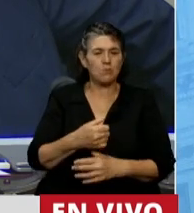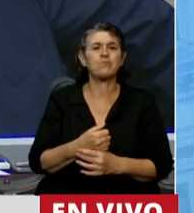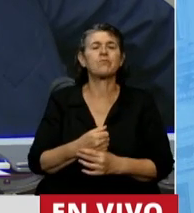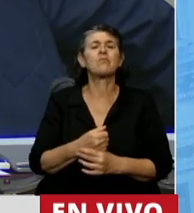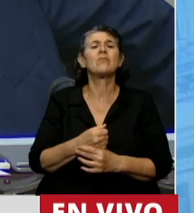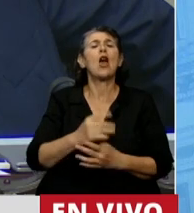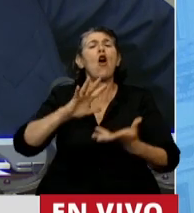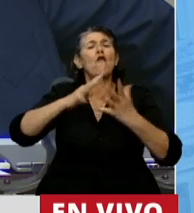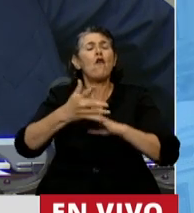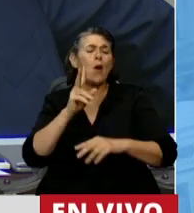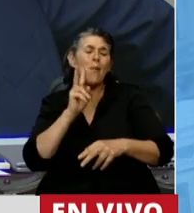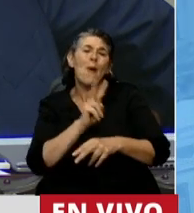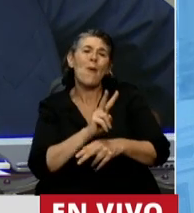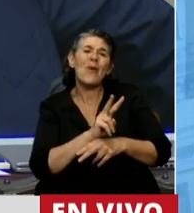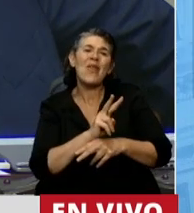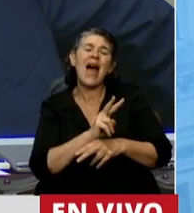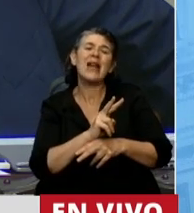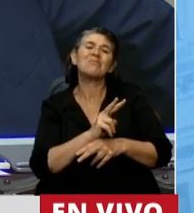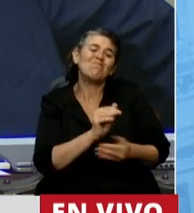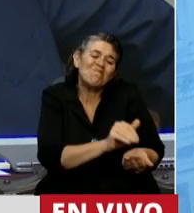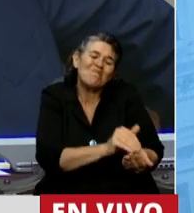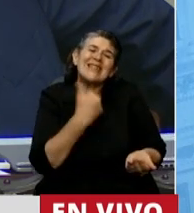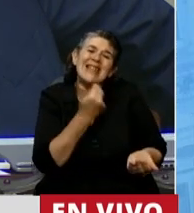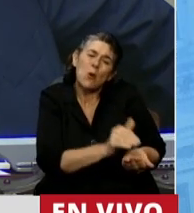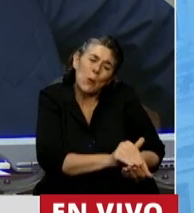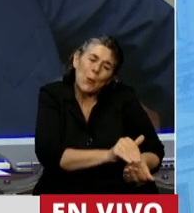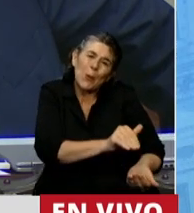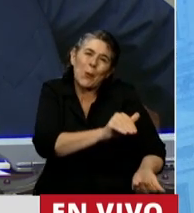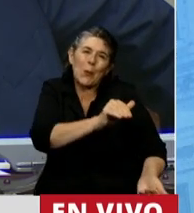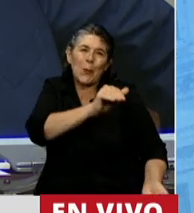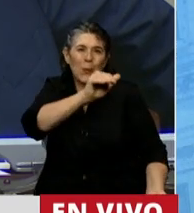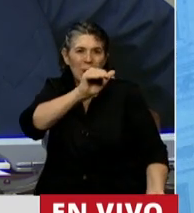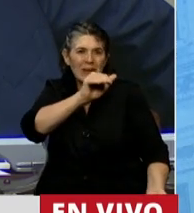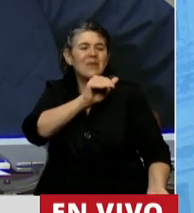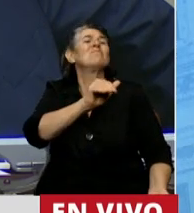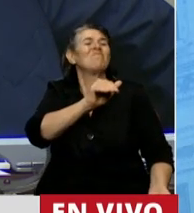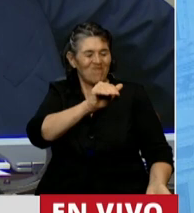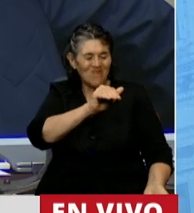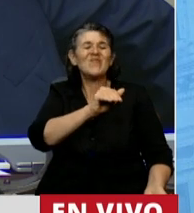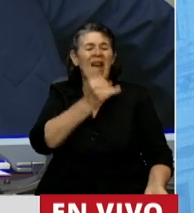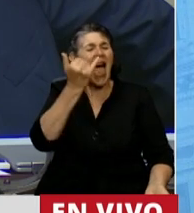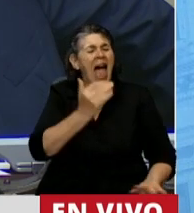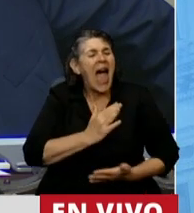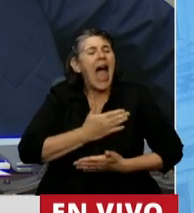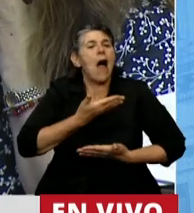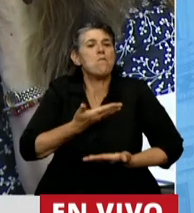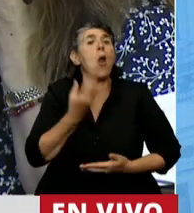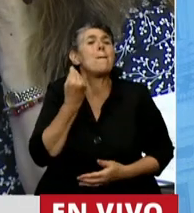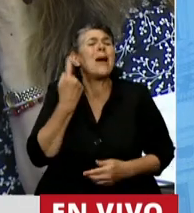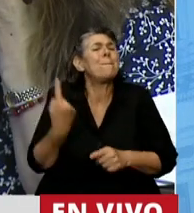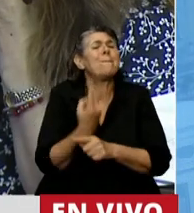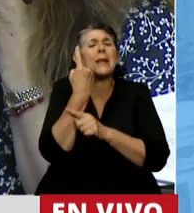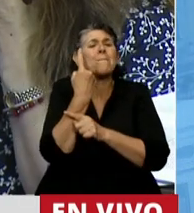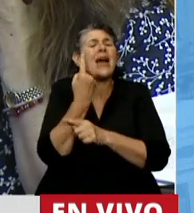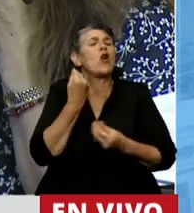Maternar puede ser el mayor acto de amor en la vida de una persona, pero debe partir de una decisión